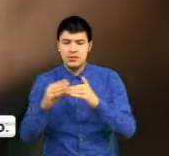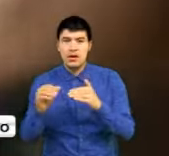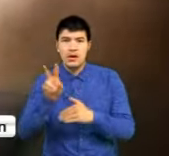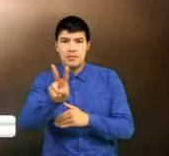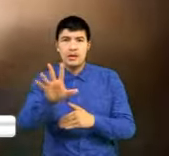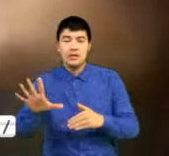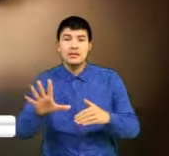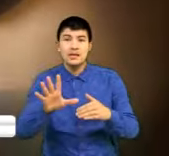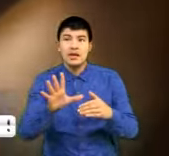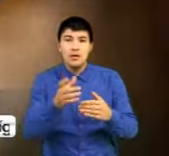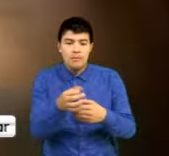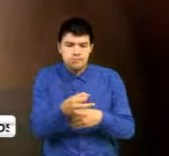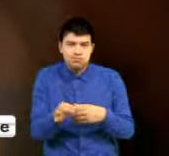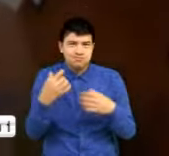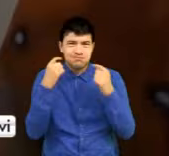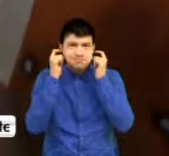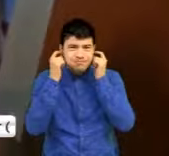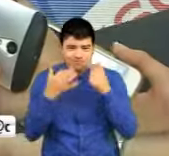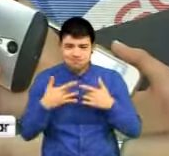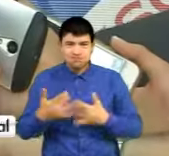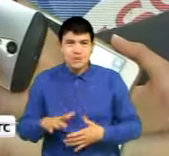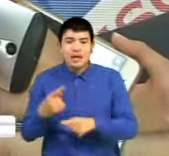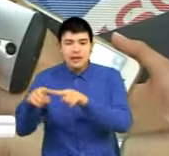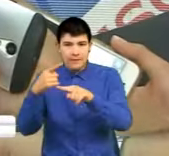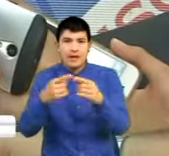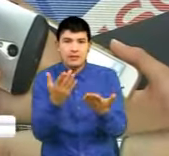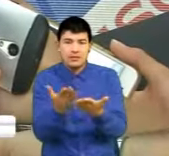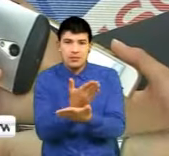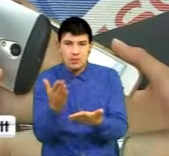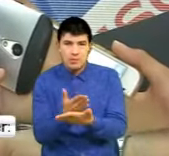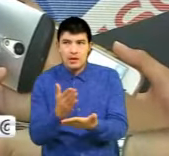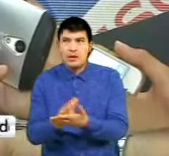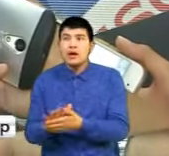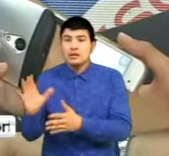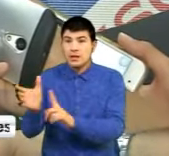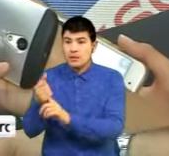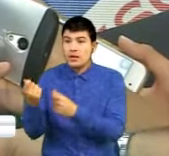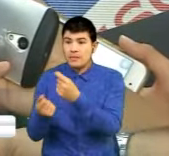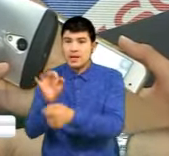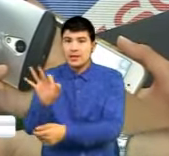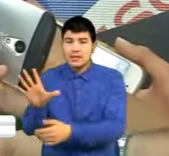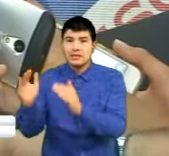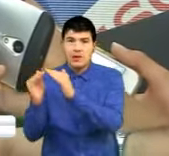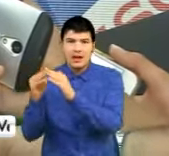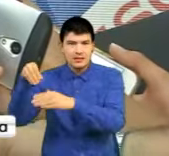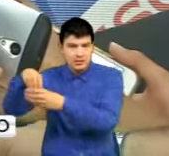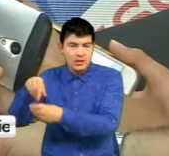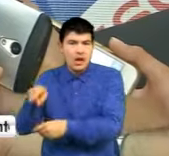25 millones más en joyas y varios documentos. Se encontraron el dinero, 35 millones de pesos en una casa, hay otro